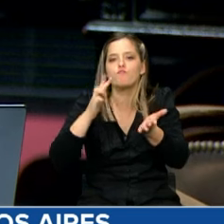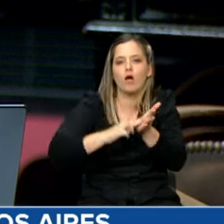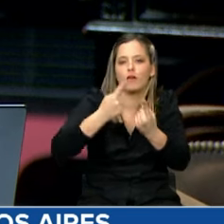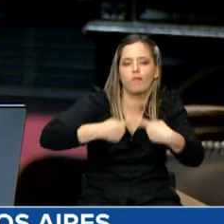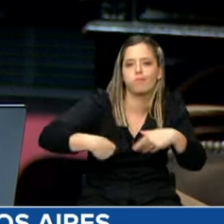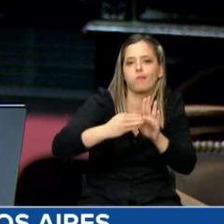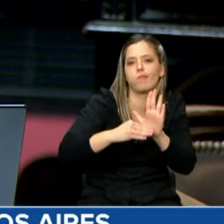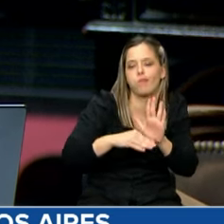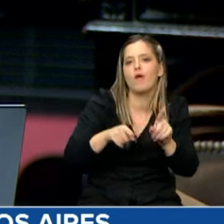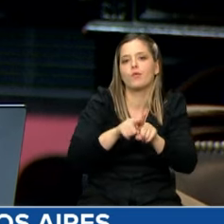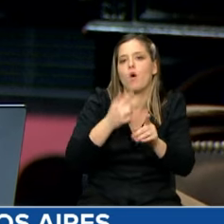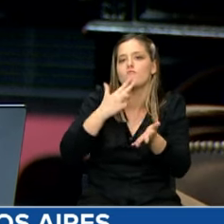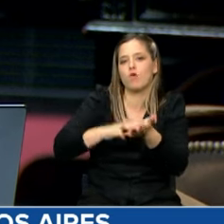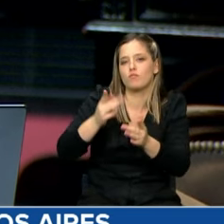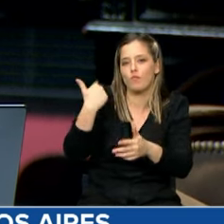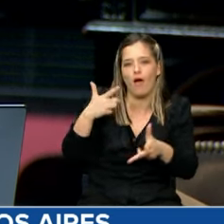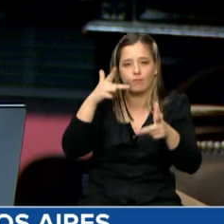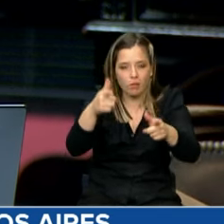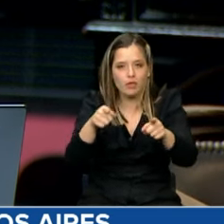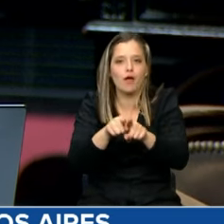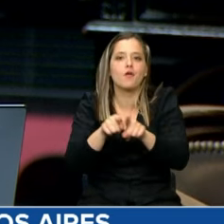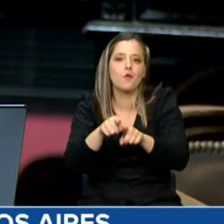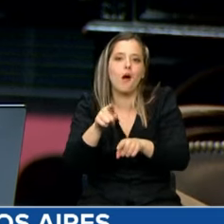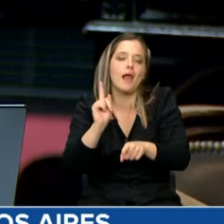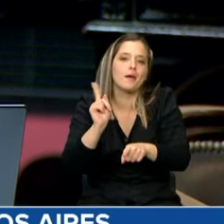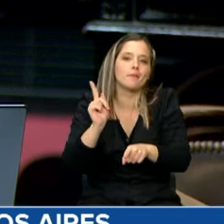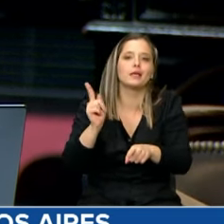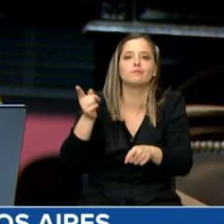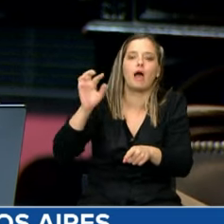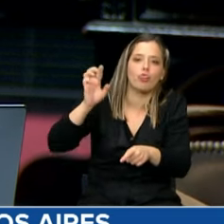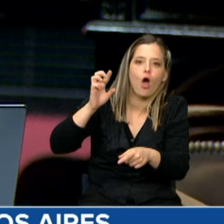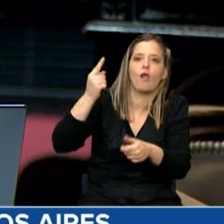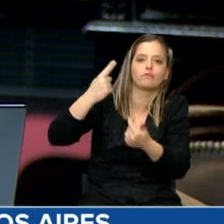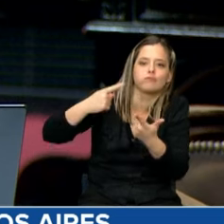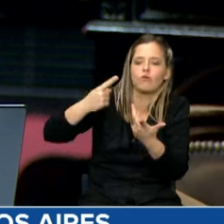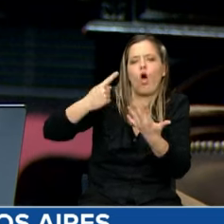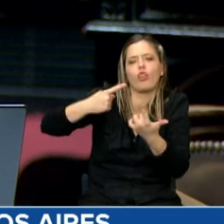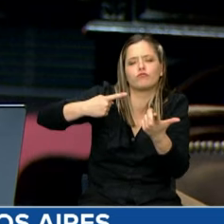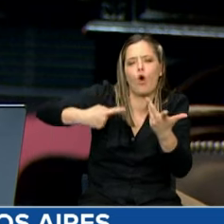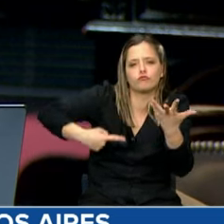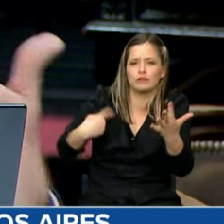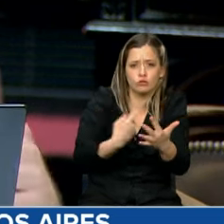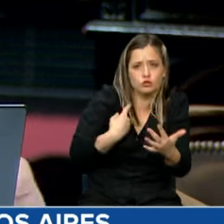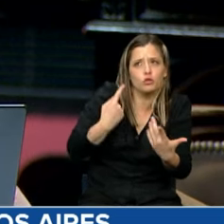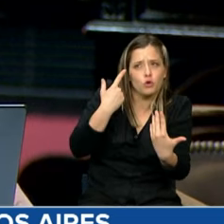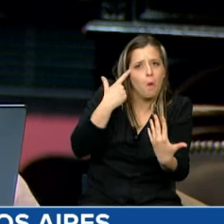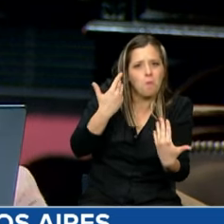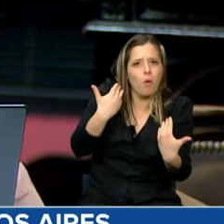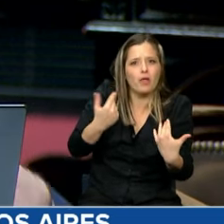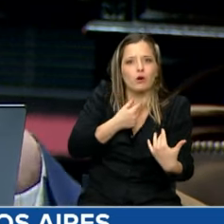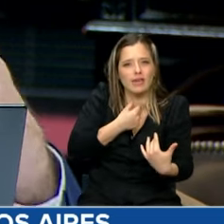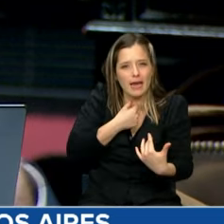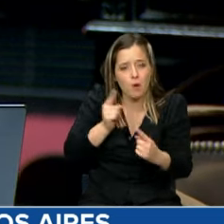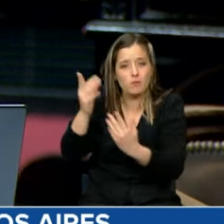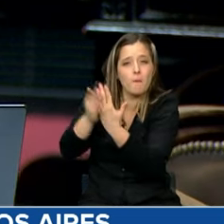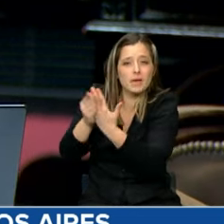exenciones impositivas Como le decía libre disponibilidad de Divisas estabilidad fiscal lo queremos hacer cuando el ministro nos Presenta